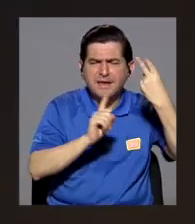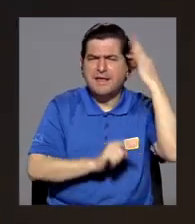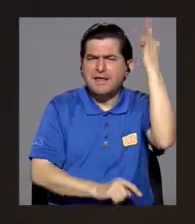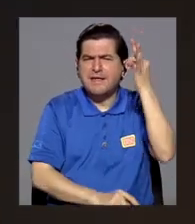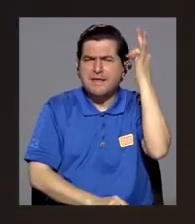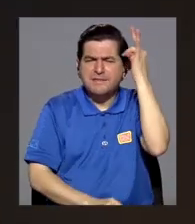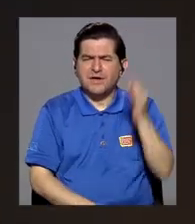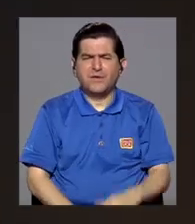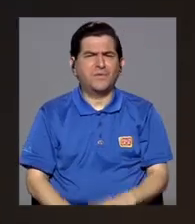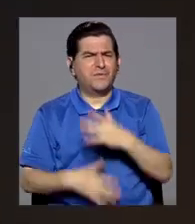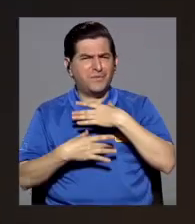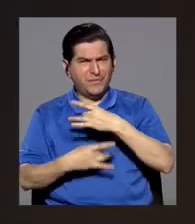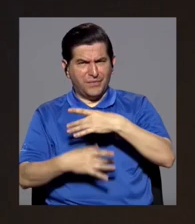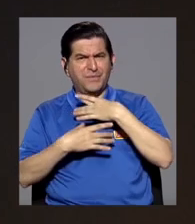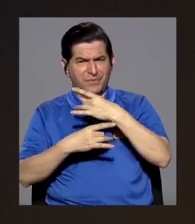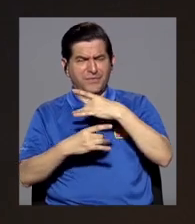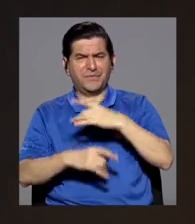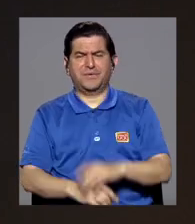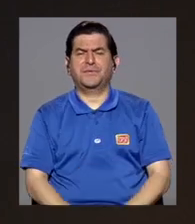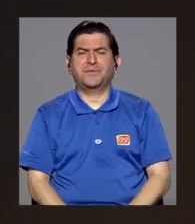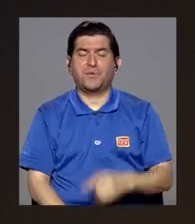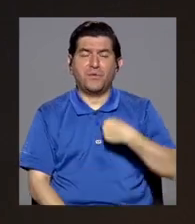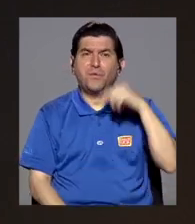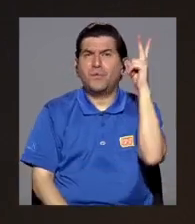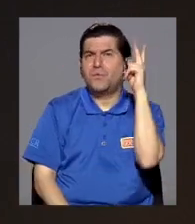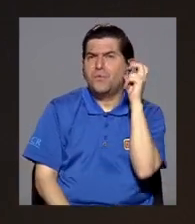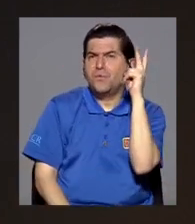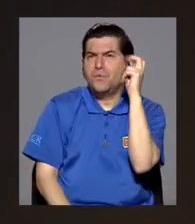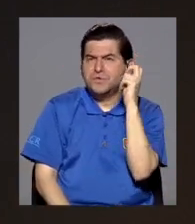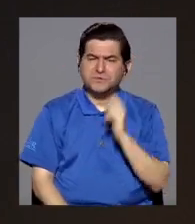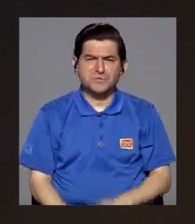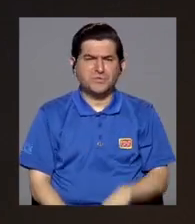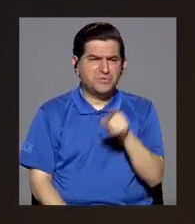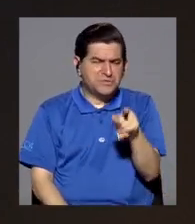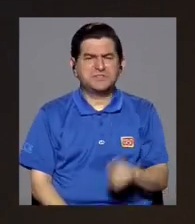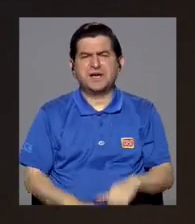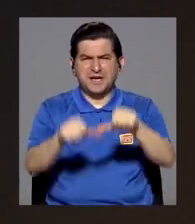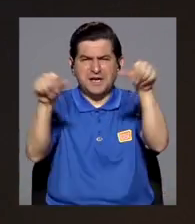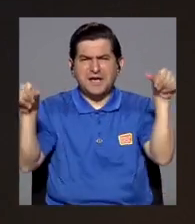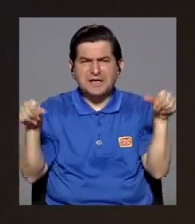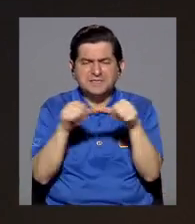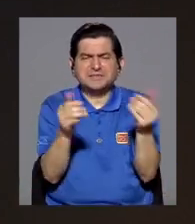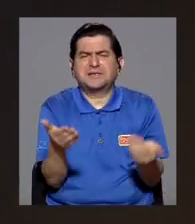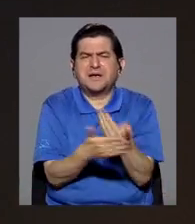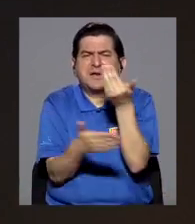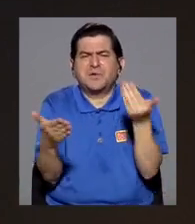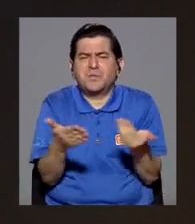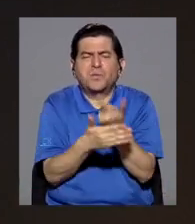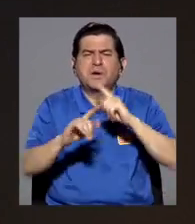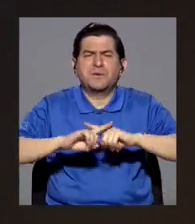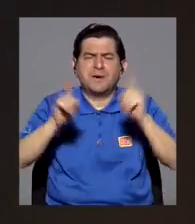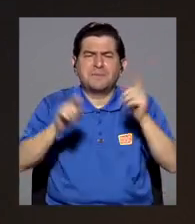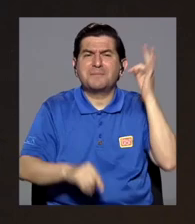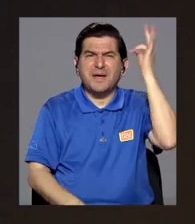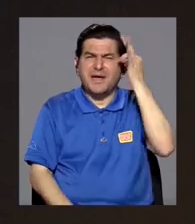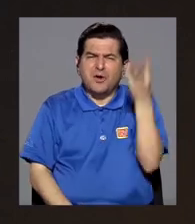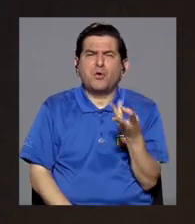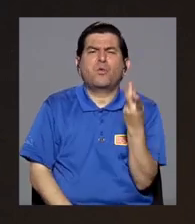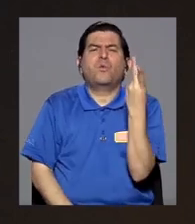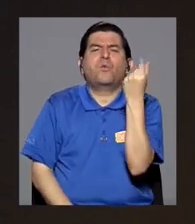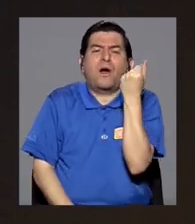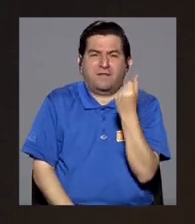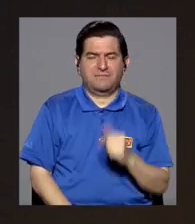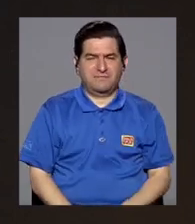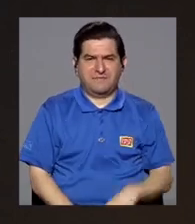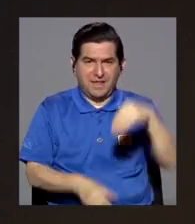vista teórico me llama la atención porque uno escucha esto que es una disciplina bastante reciente pero cuánta teoría hay